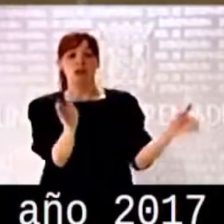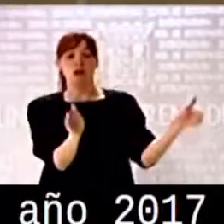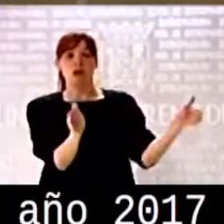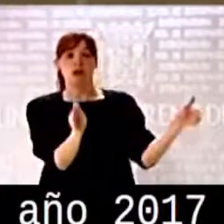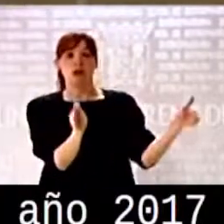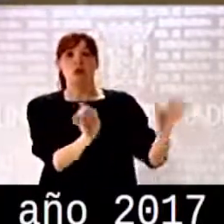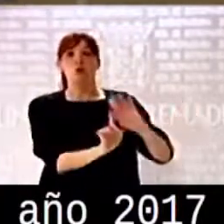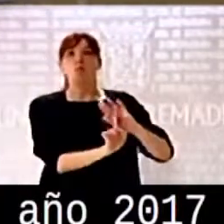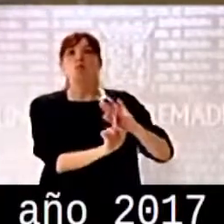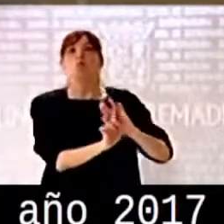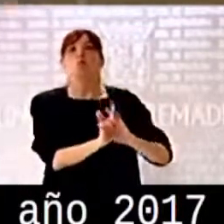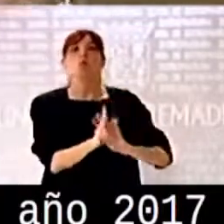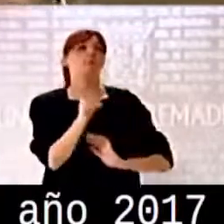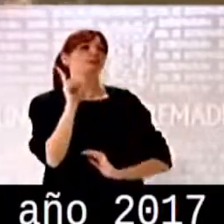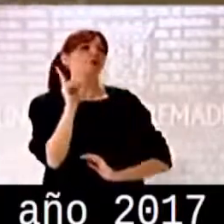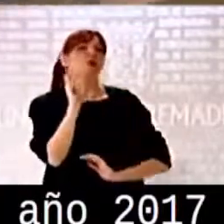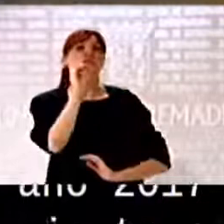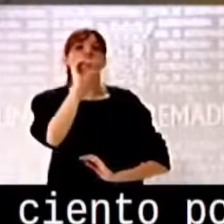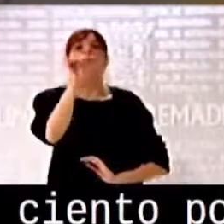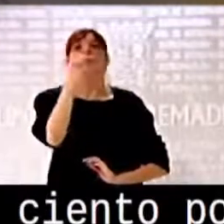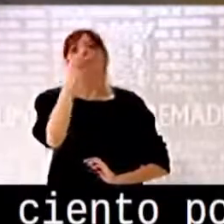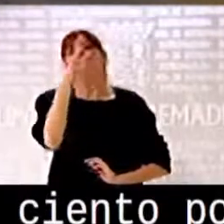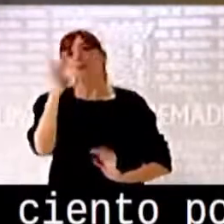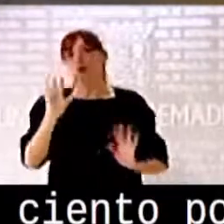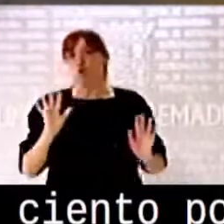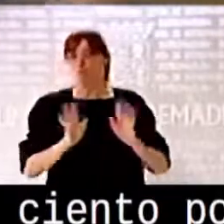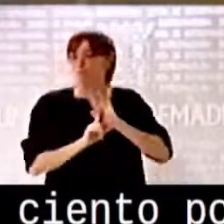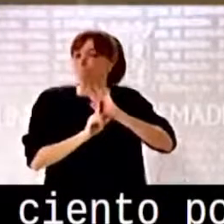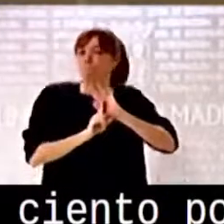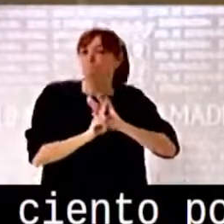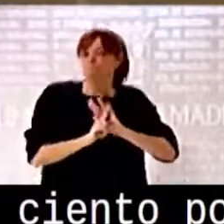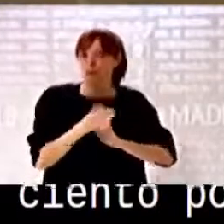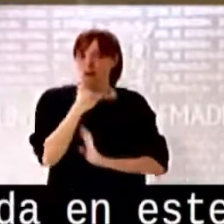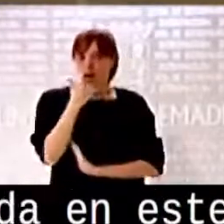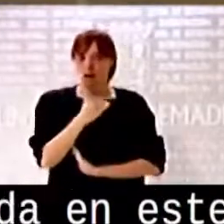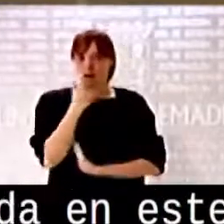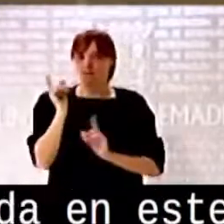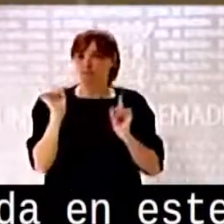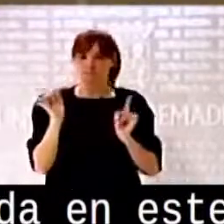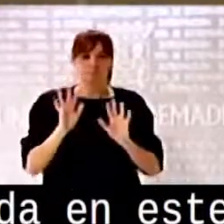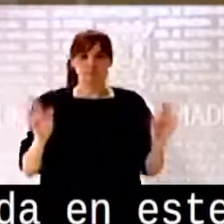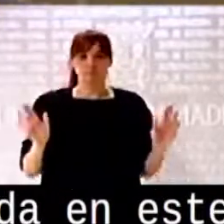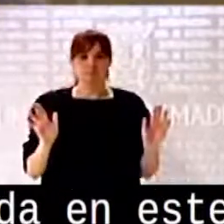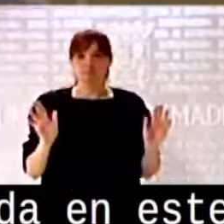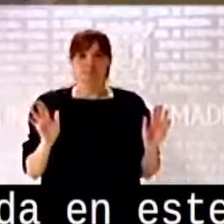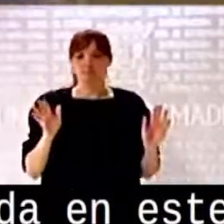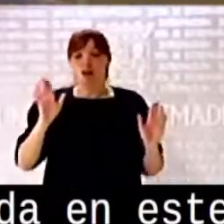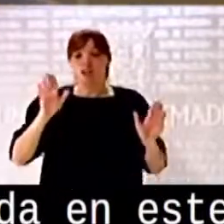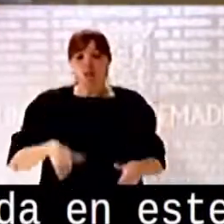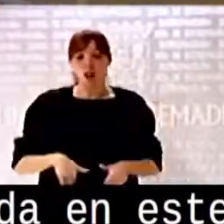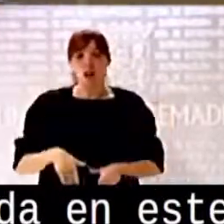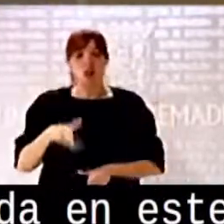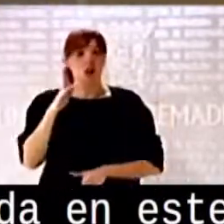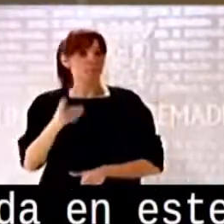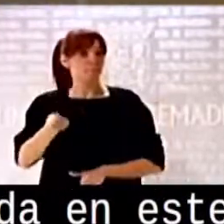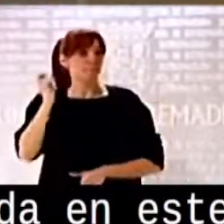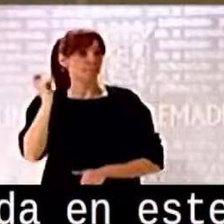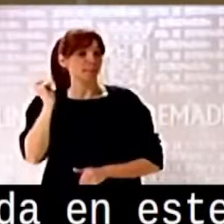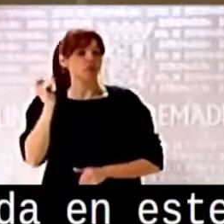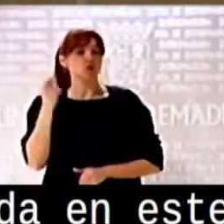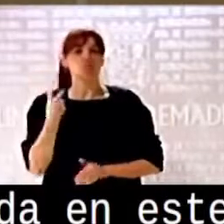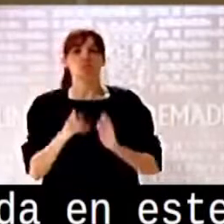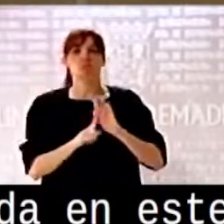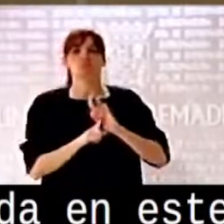subían 0,25%, por decir algo, por decir que eso es subida en este país. Y lo que se acaba de